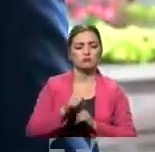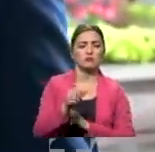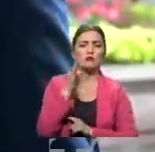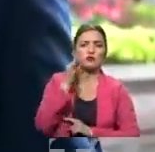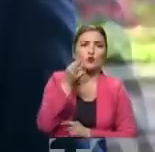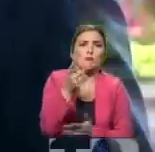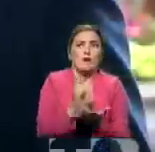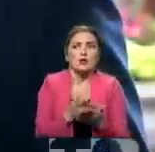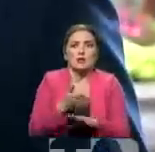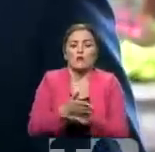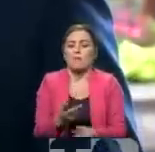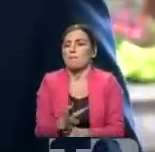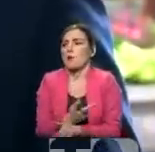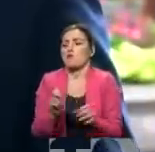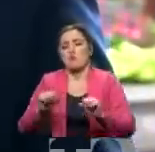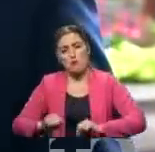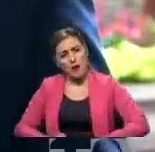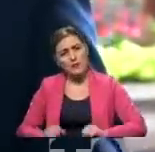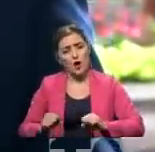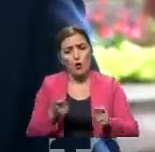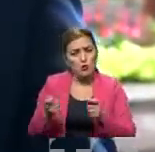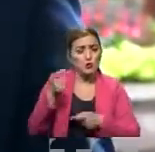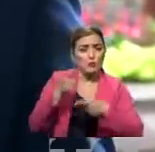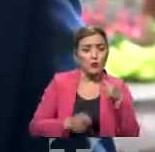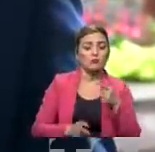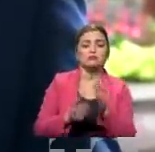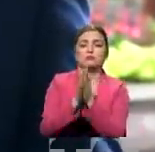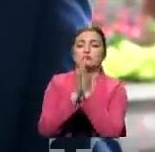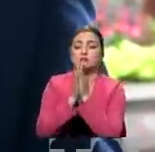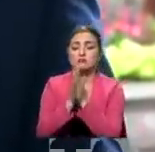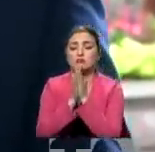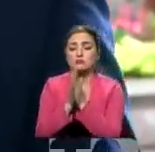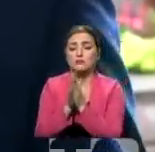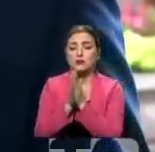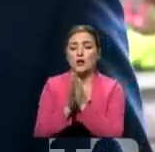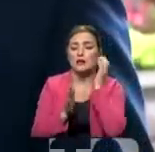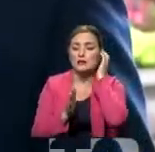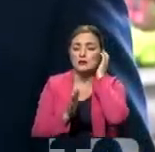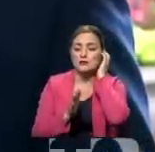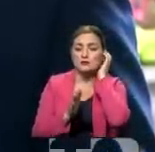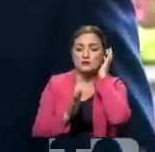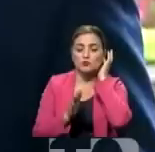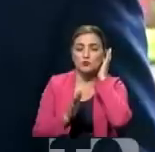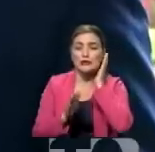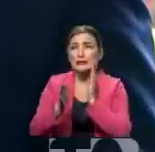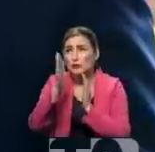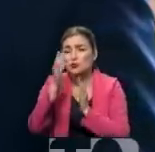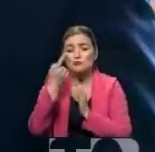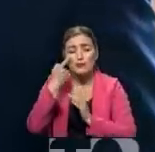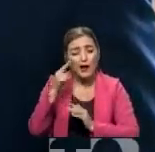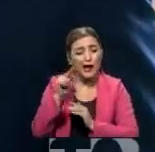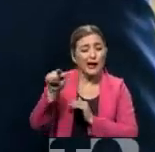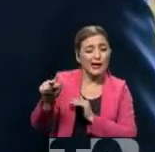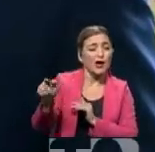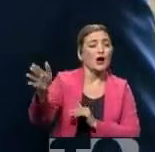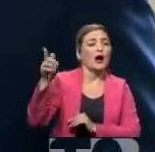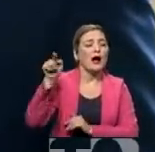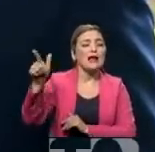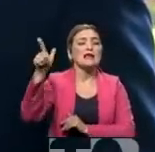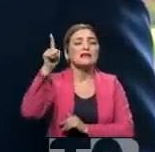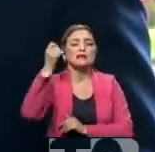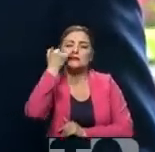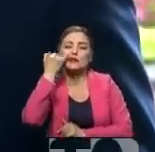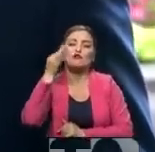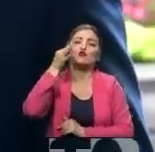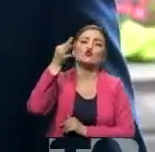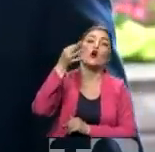llegar a suceder. Por Dios, señores líderes indígenas, piensen las consecuencias que esto va a tener en el futuro.